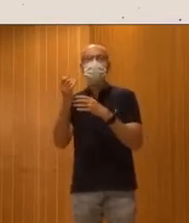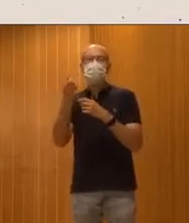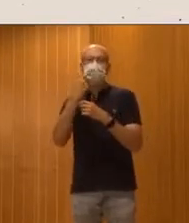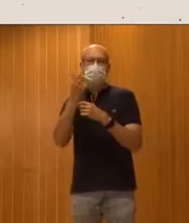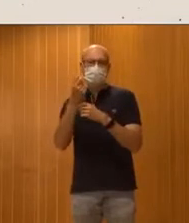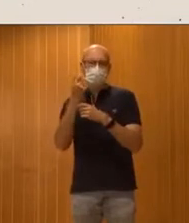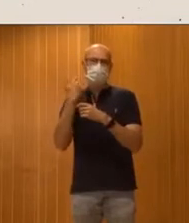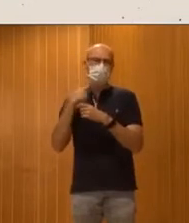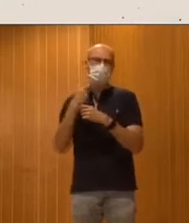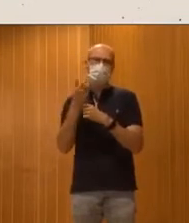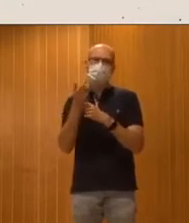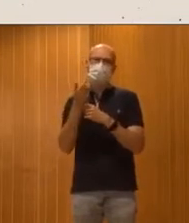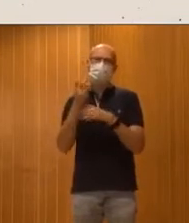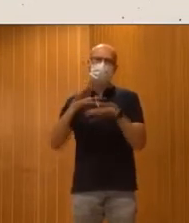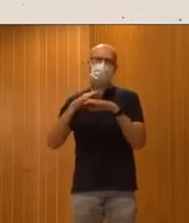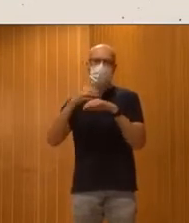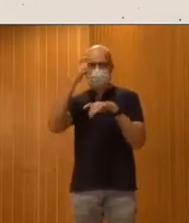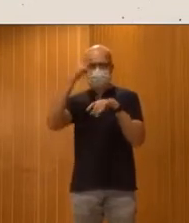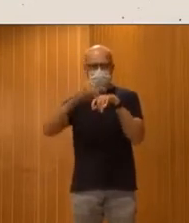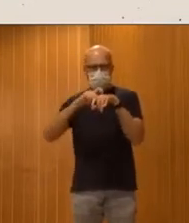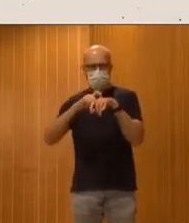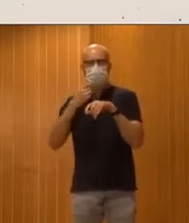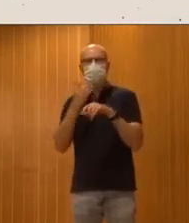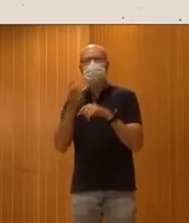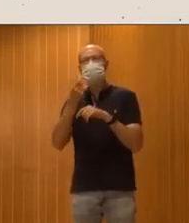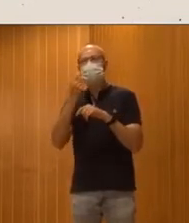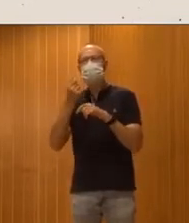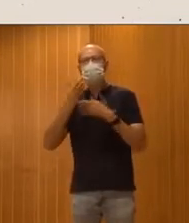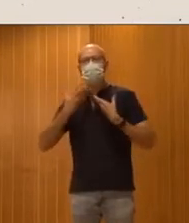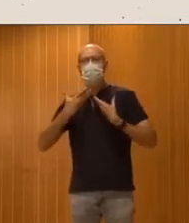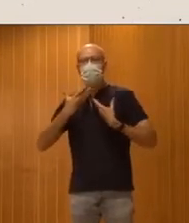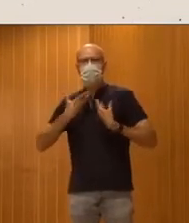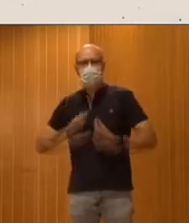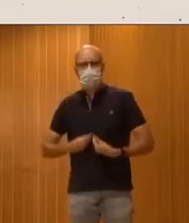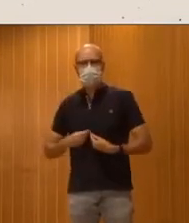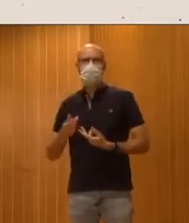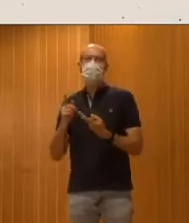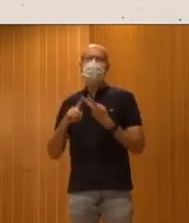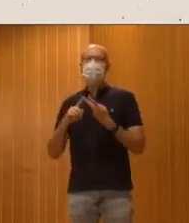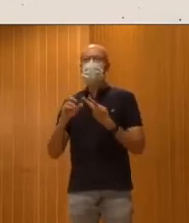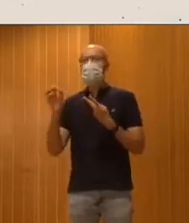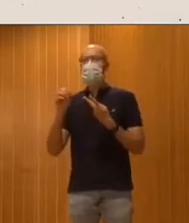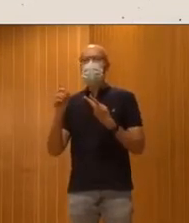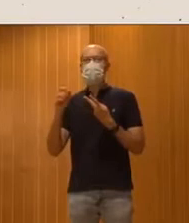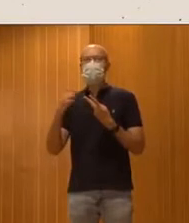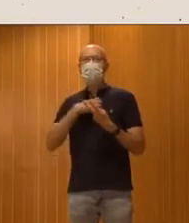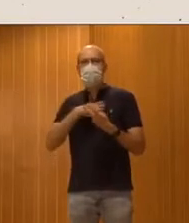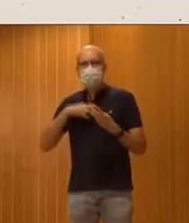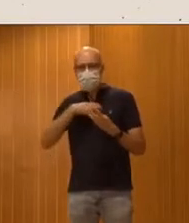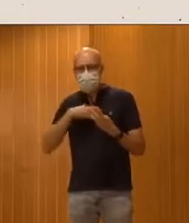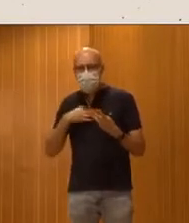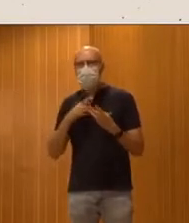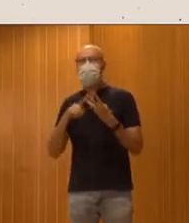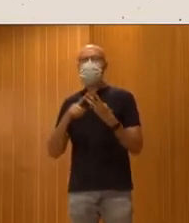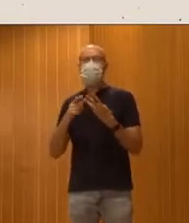el 70% están tomando antidepresivos, más de la mitad están tomando ansiolíticos y claro,